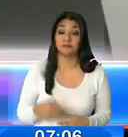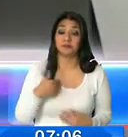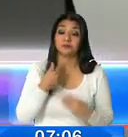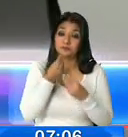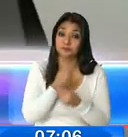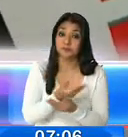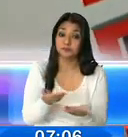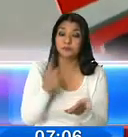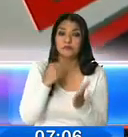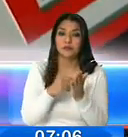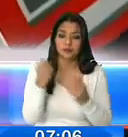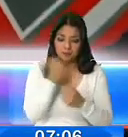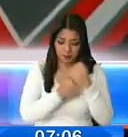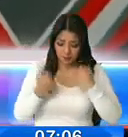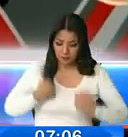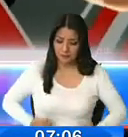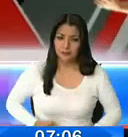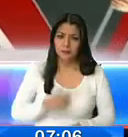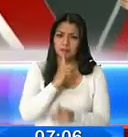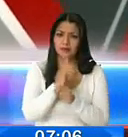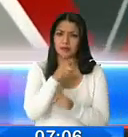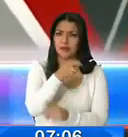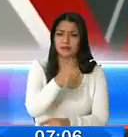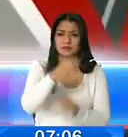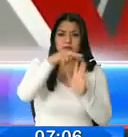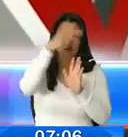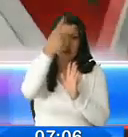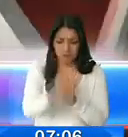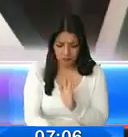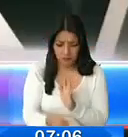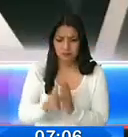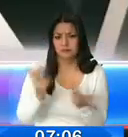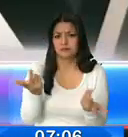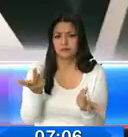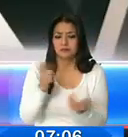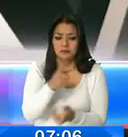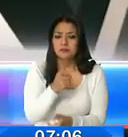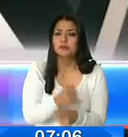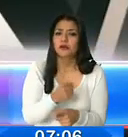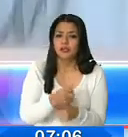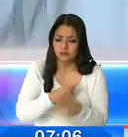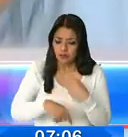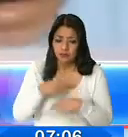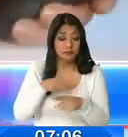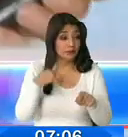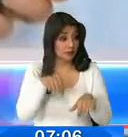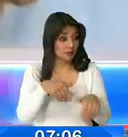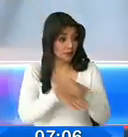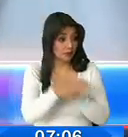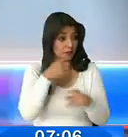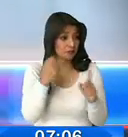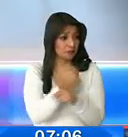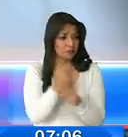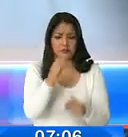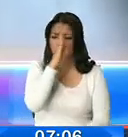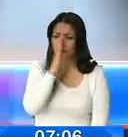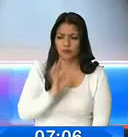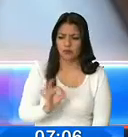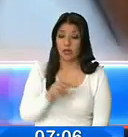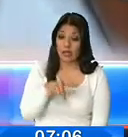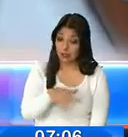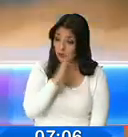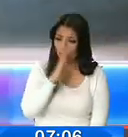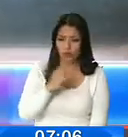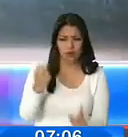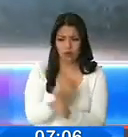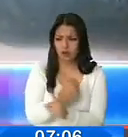¿cómo él no puede estar golpeado y fracturado si se está lanzando de un segundo piso? ¿Aquí nunca lo golpearon? No, aquí no